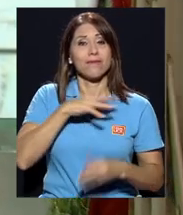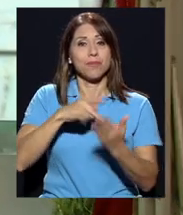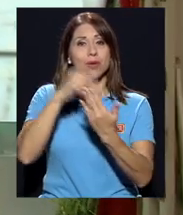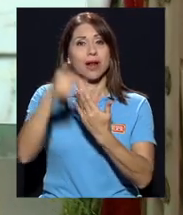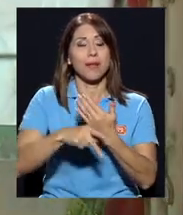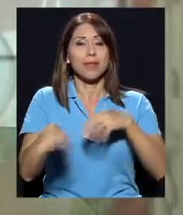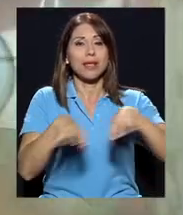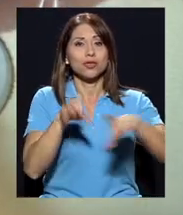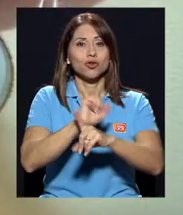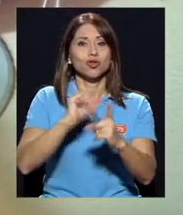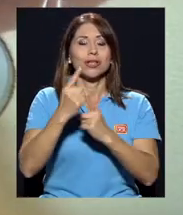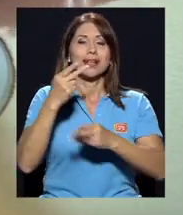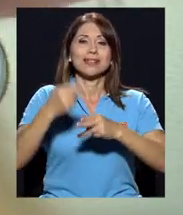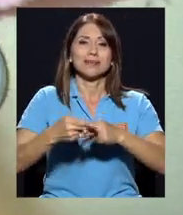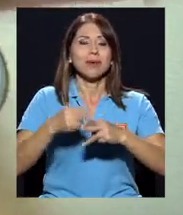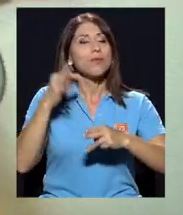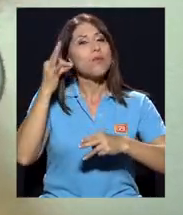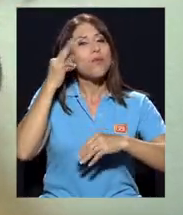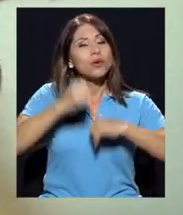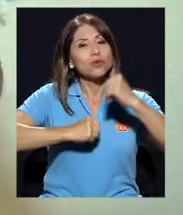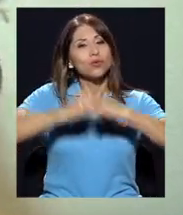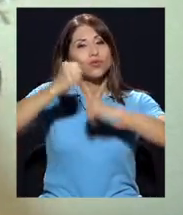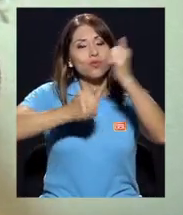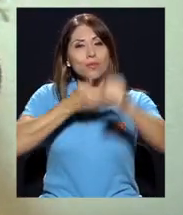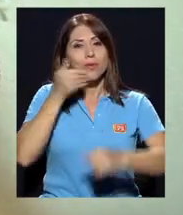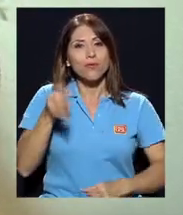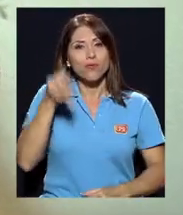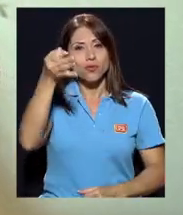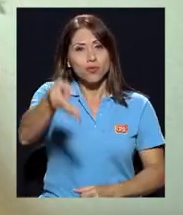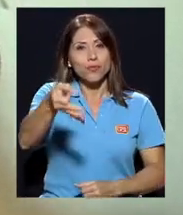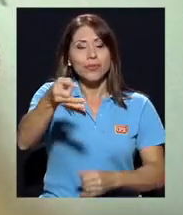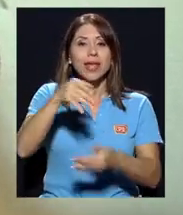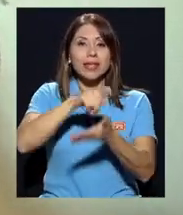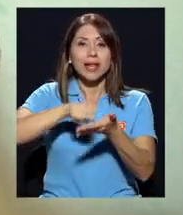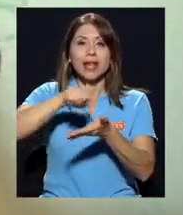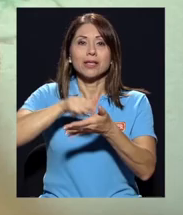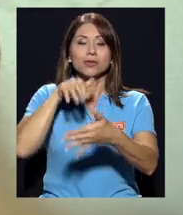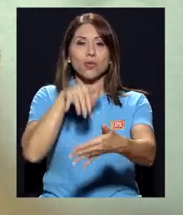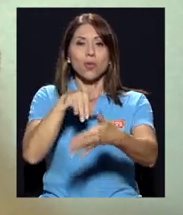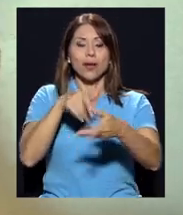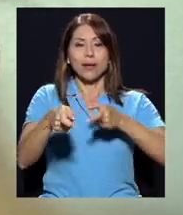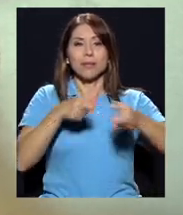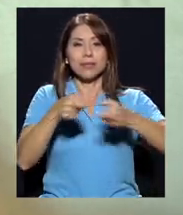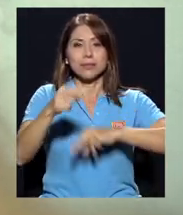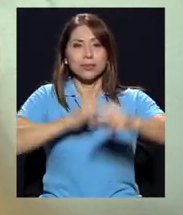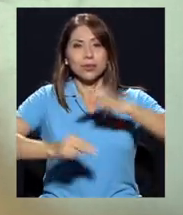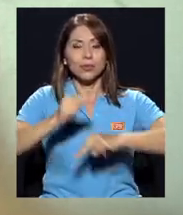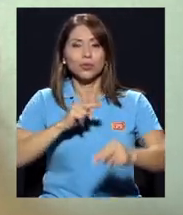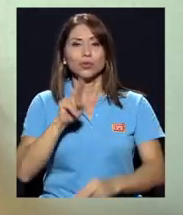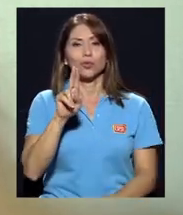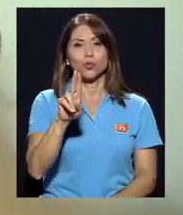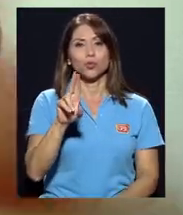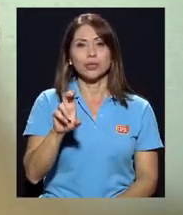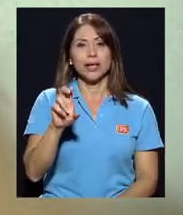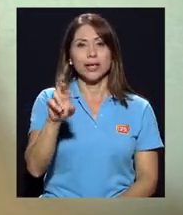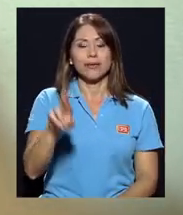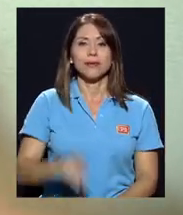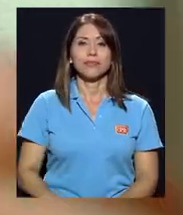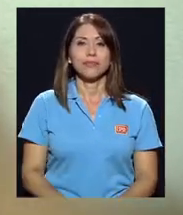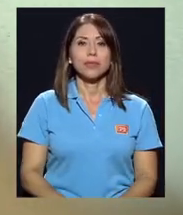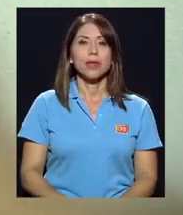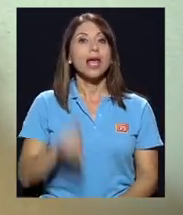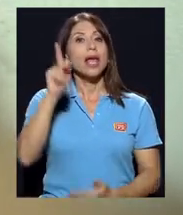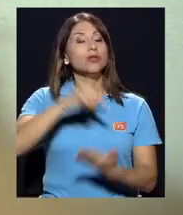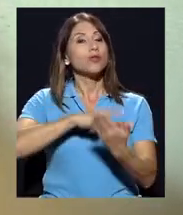programa de acción social Mujeres Construyendo un Mejor Futuro, de la Escuela de Administración de Negocios de la UCR. Es un